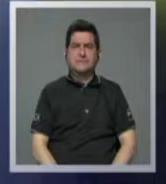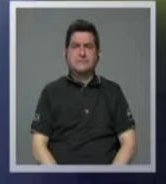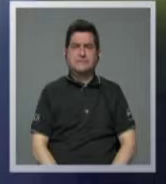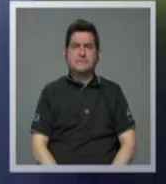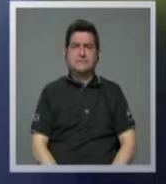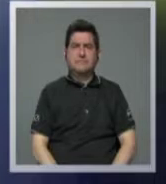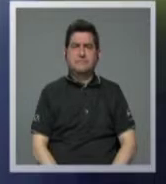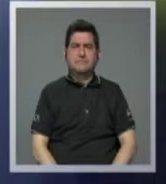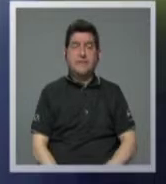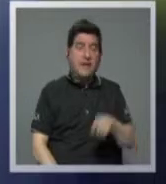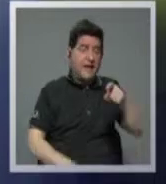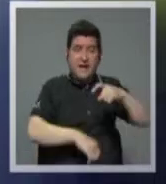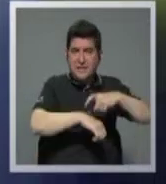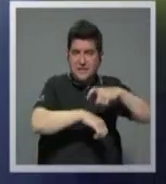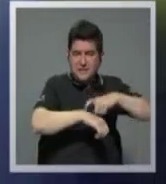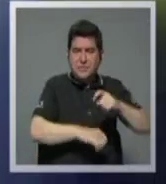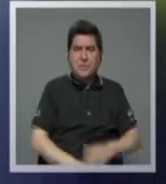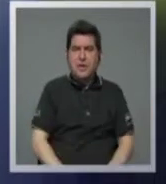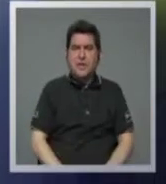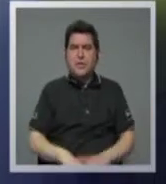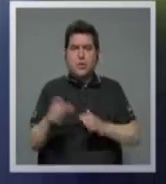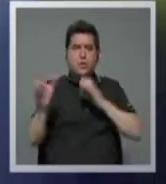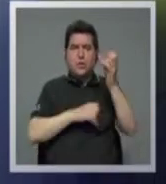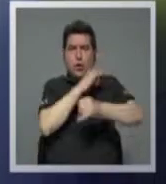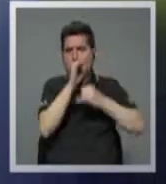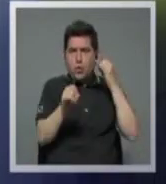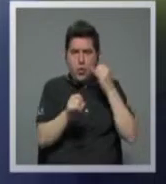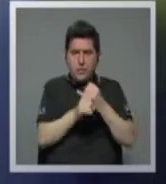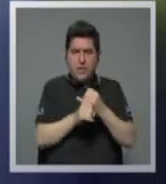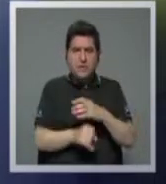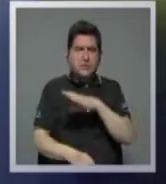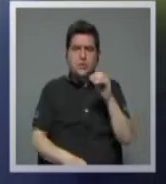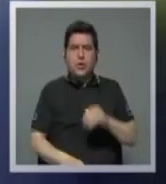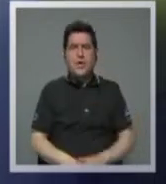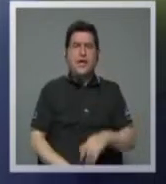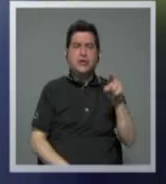donde el comercio internacional y las zonas francas